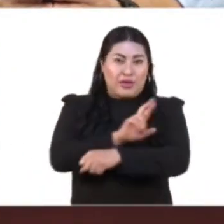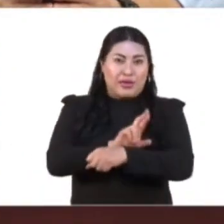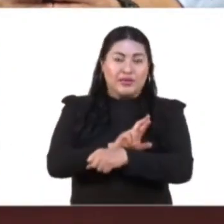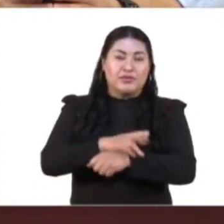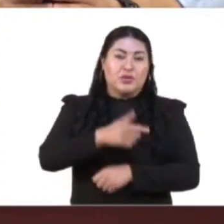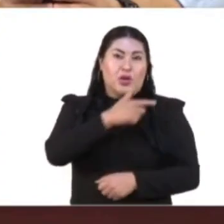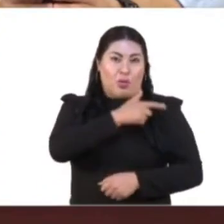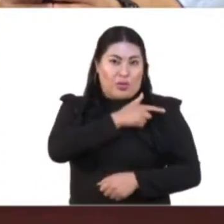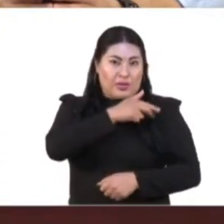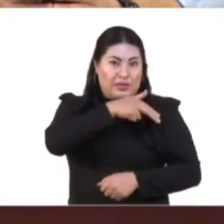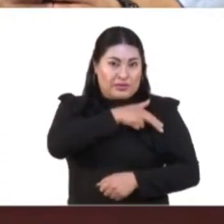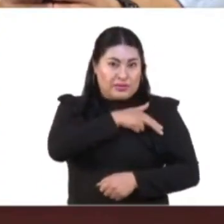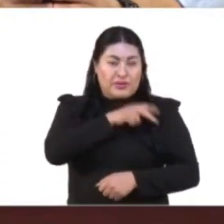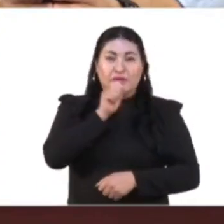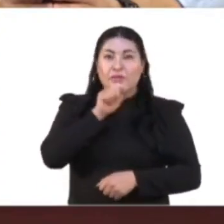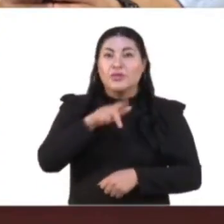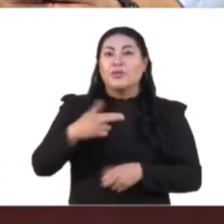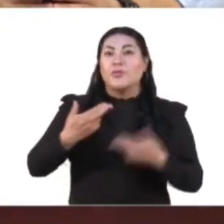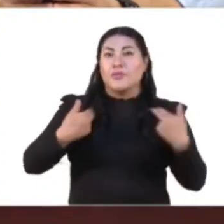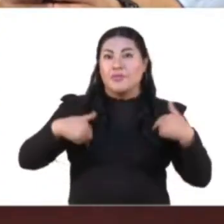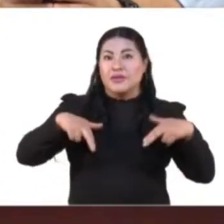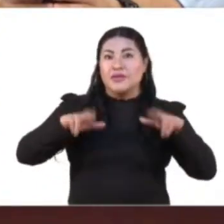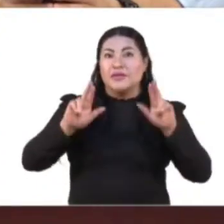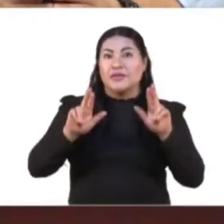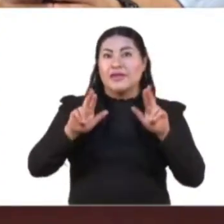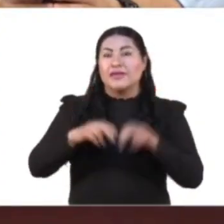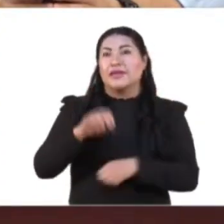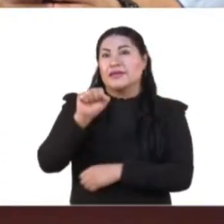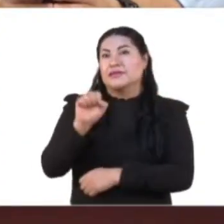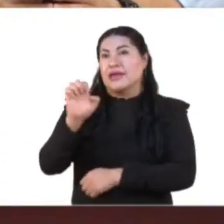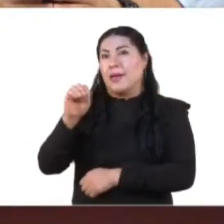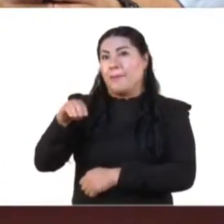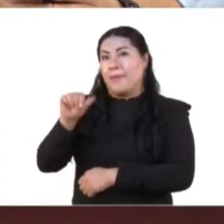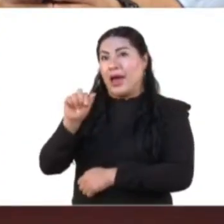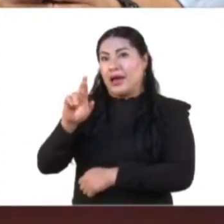Guardia Nacional, la representación de la Secretaría de Marina,